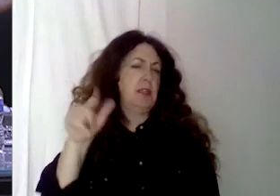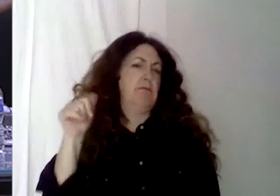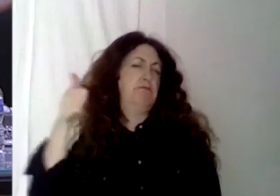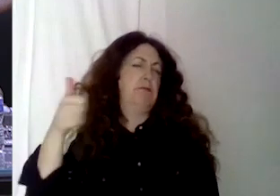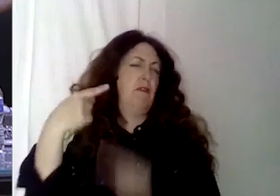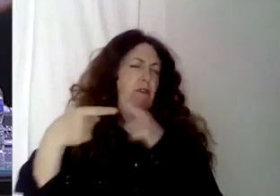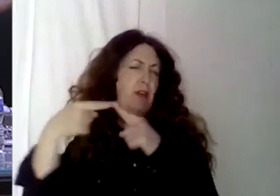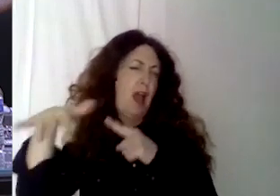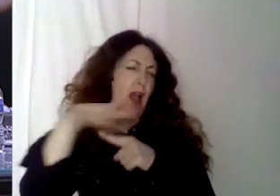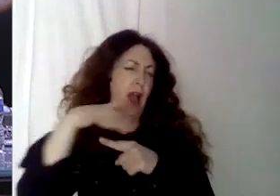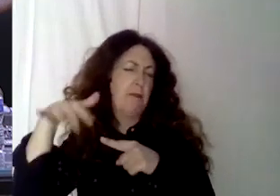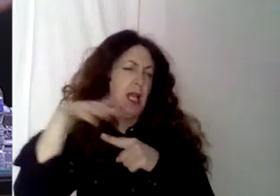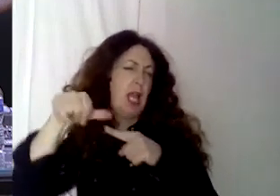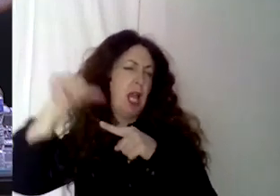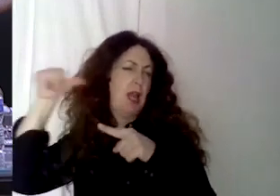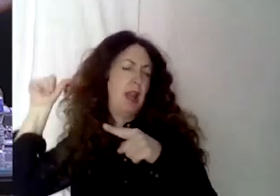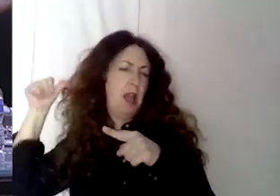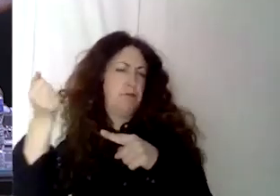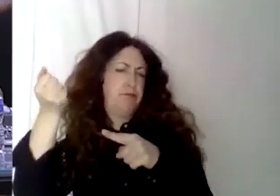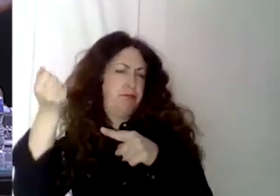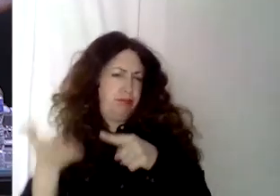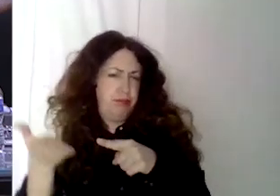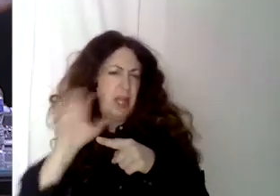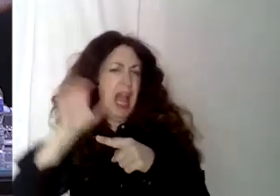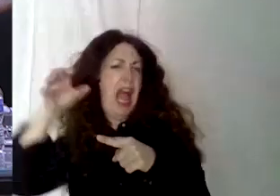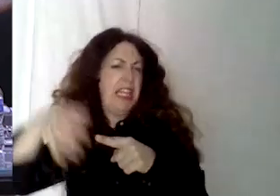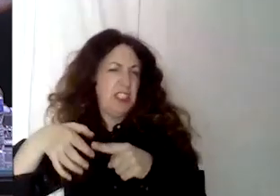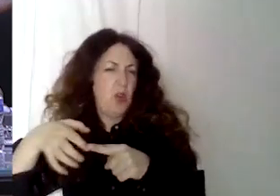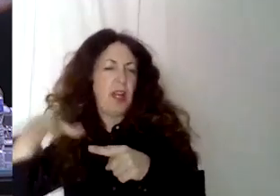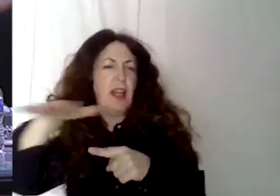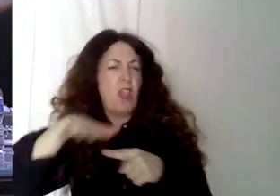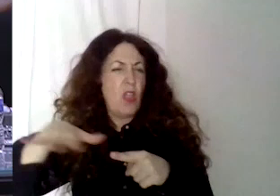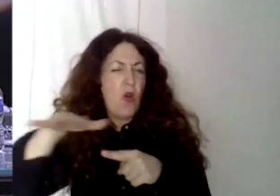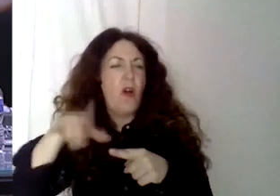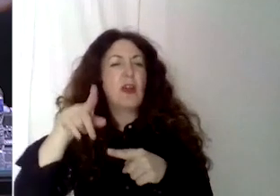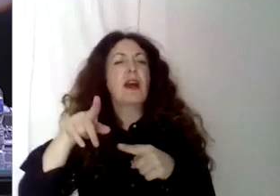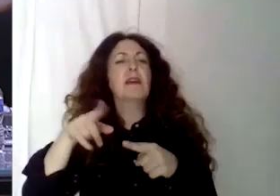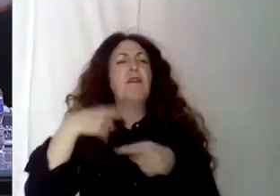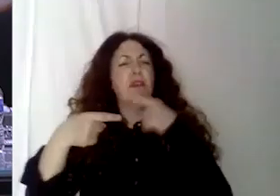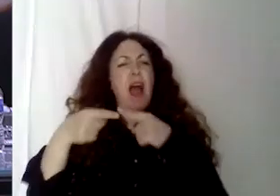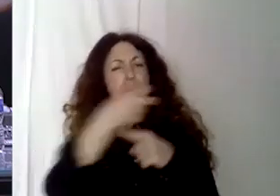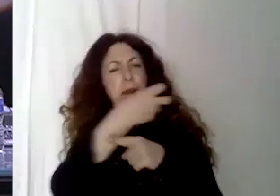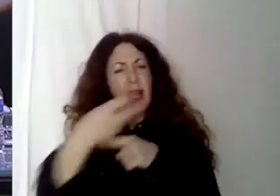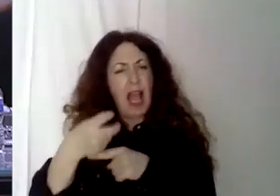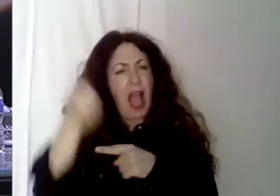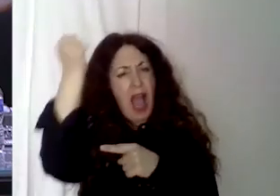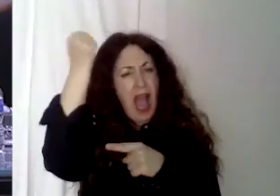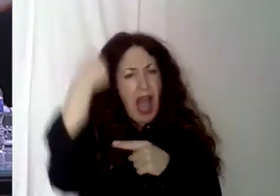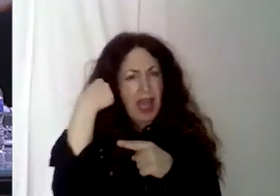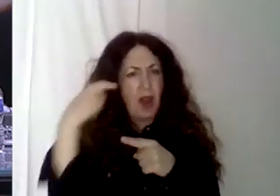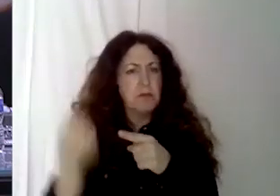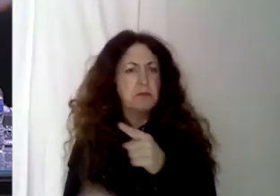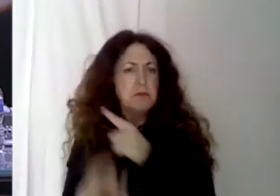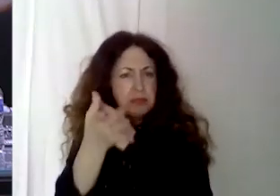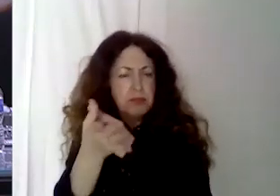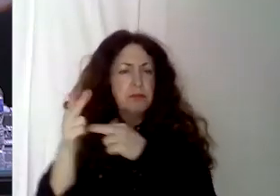aristocracia napolitana, la que introdujo aquí la dinastía de los aragoneses, la que configuró el reino, la que hizo posible la